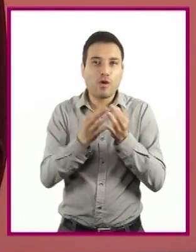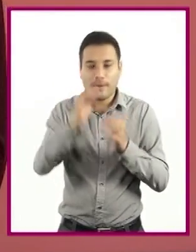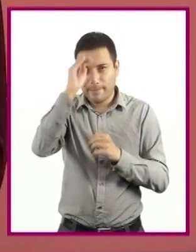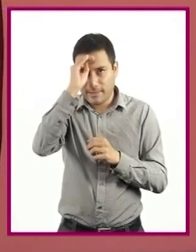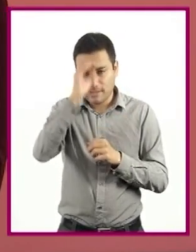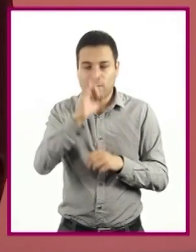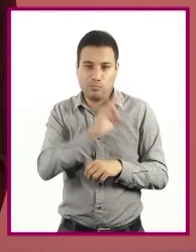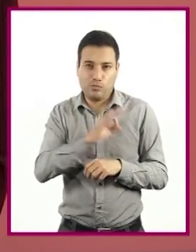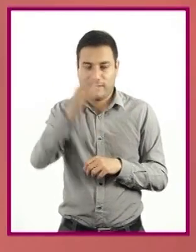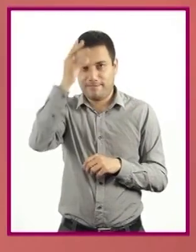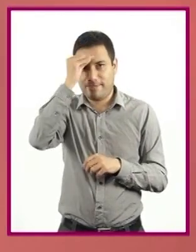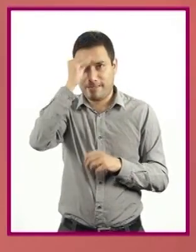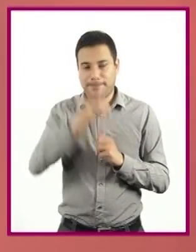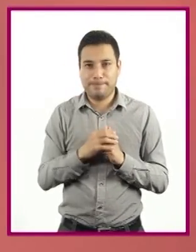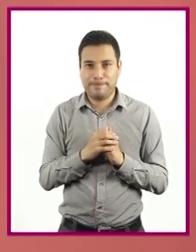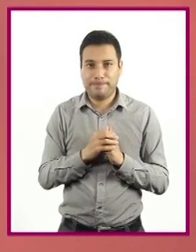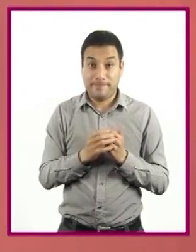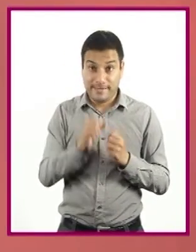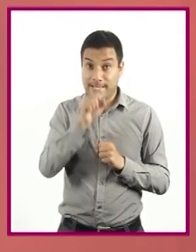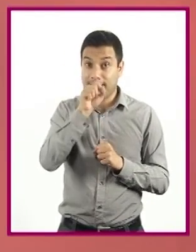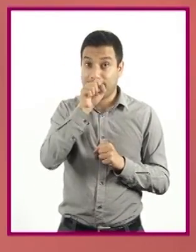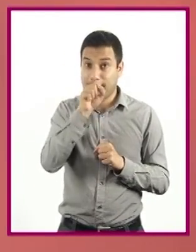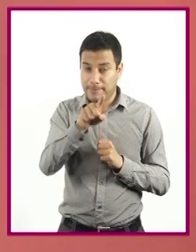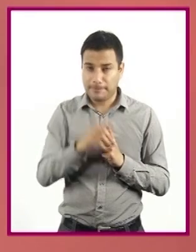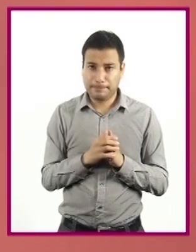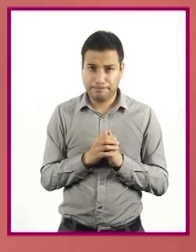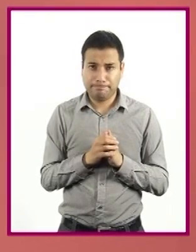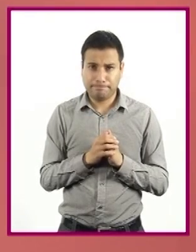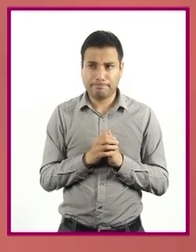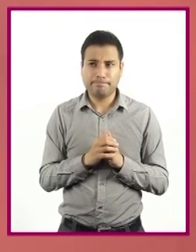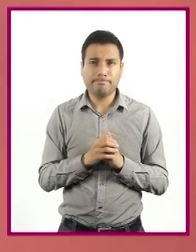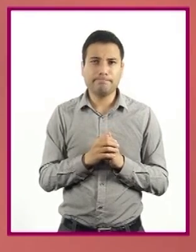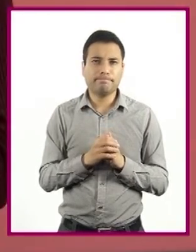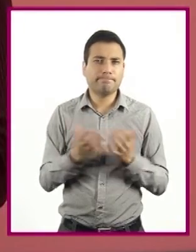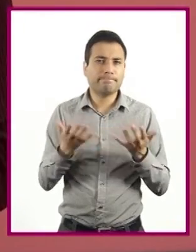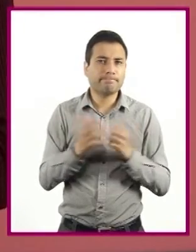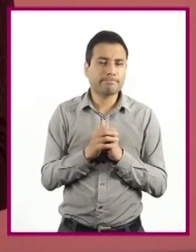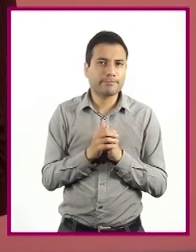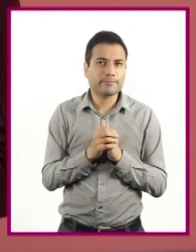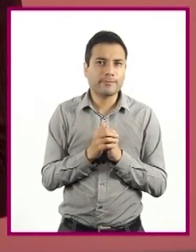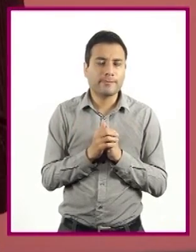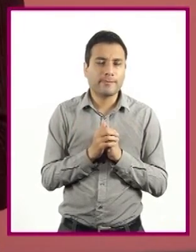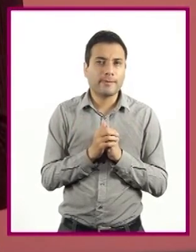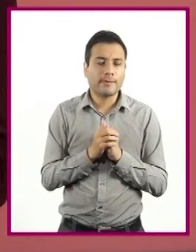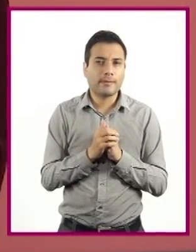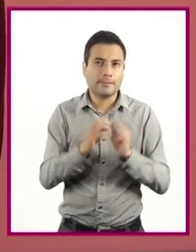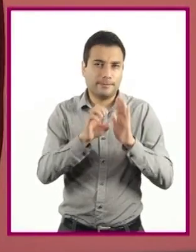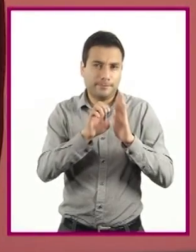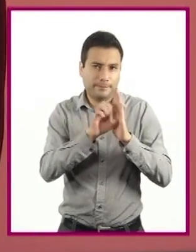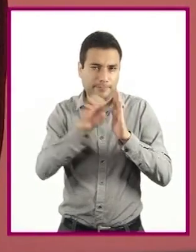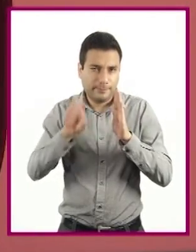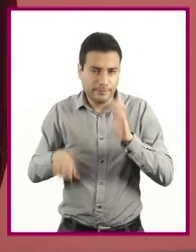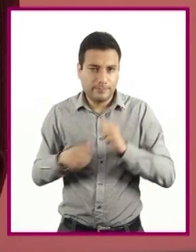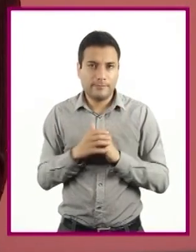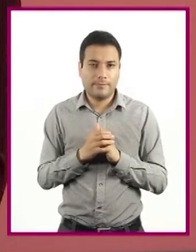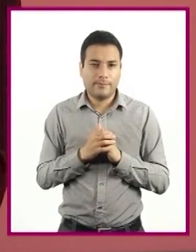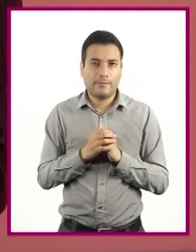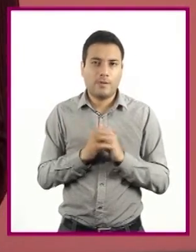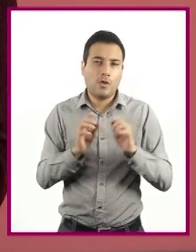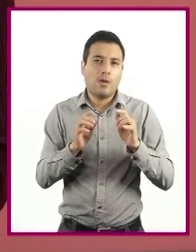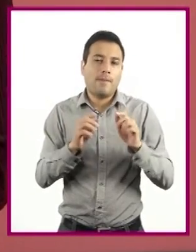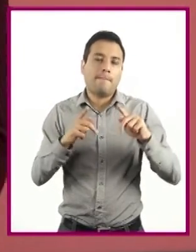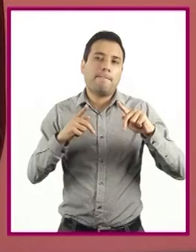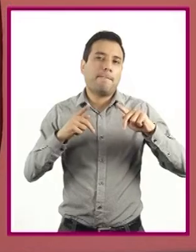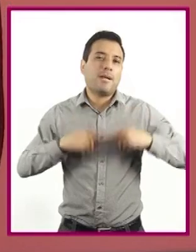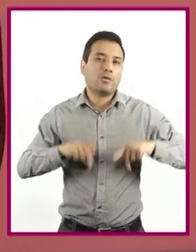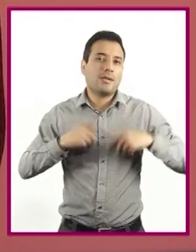las relaciones sociales. Además, nos muestran cuán incorrecta es la idea plasmada en la expresión cuento chino,